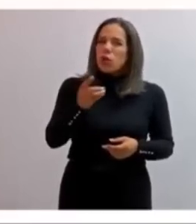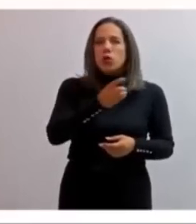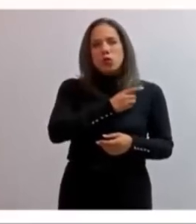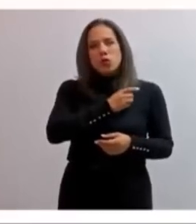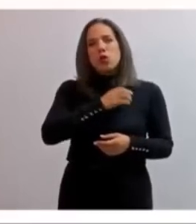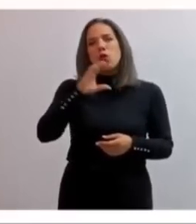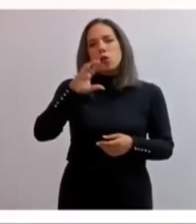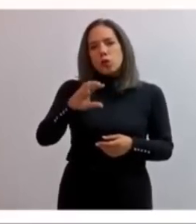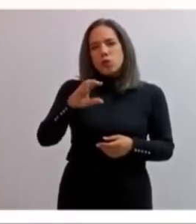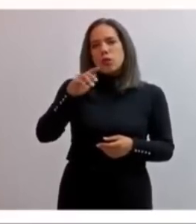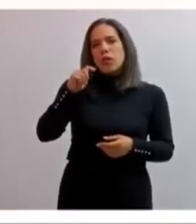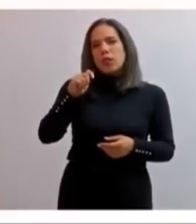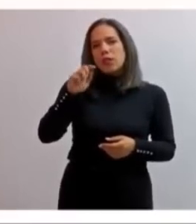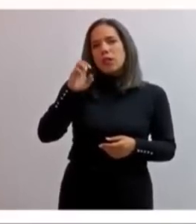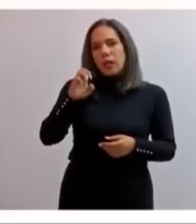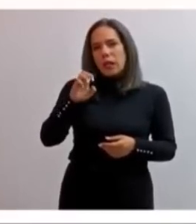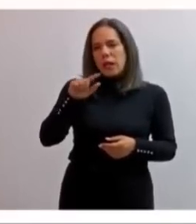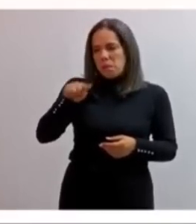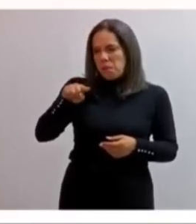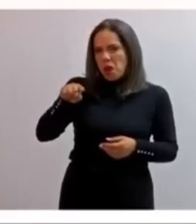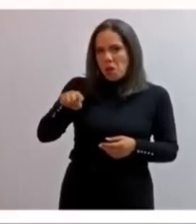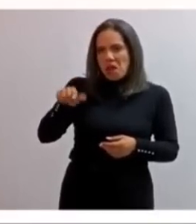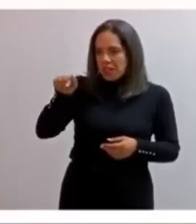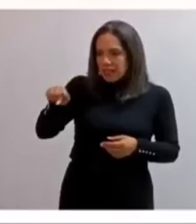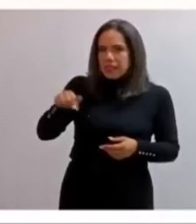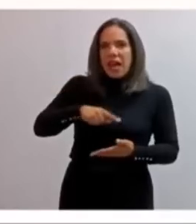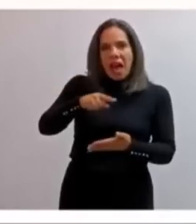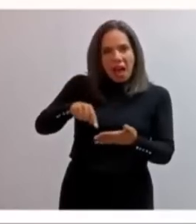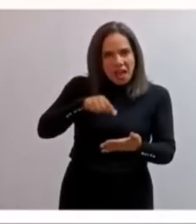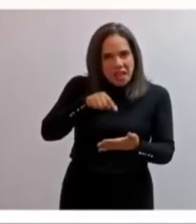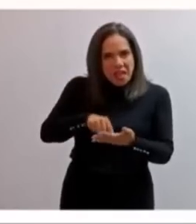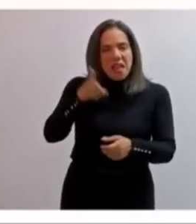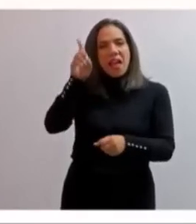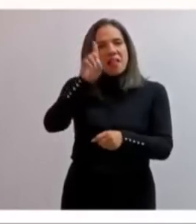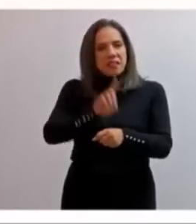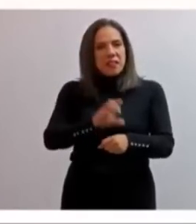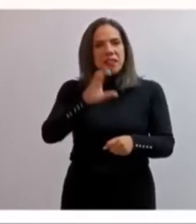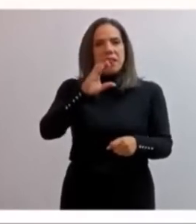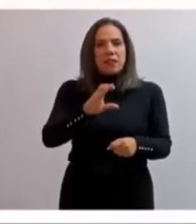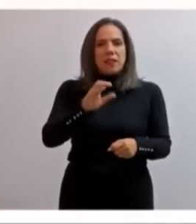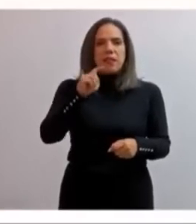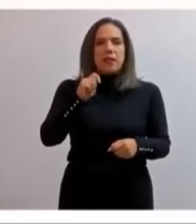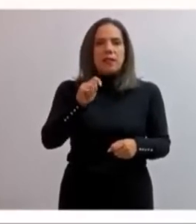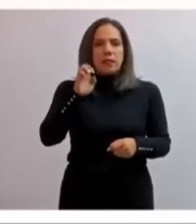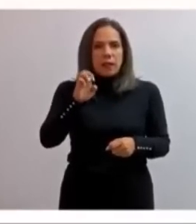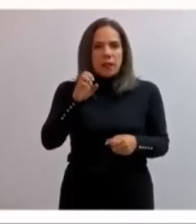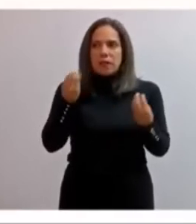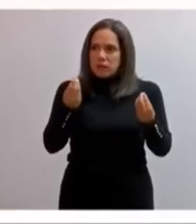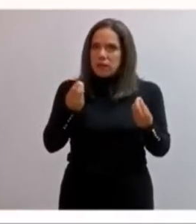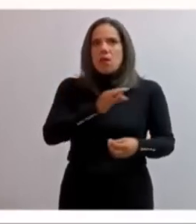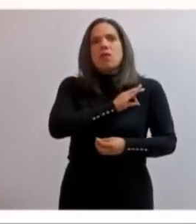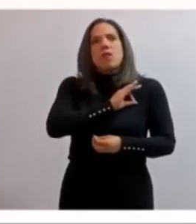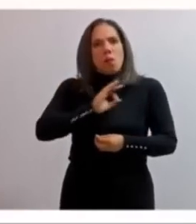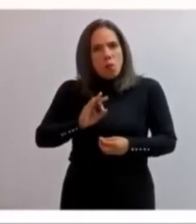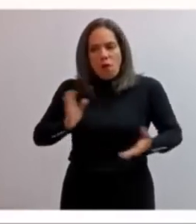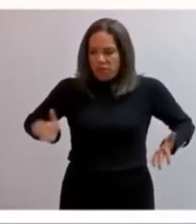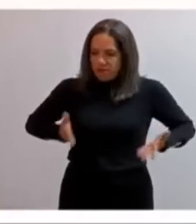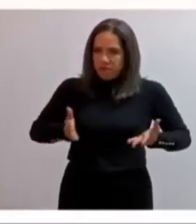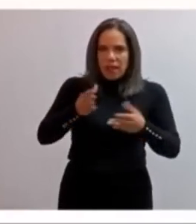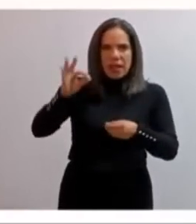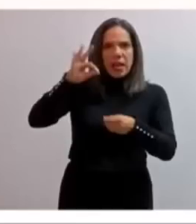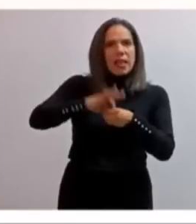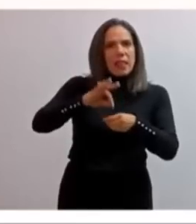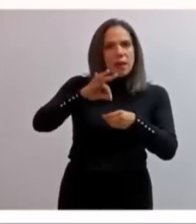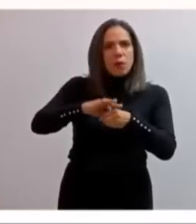un potencializador para que uno pueda de alguna manera tener esta vida democrática en la